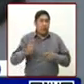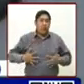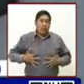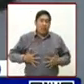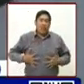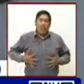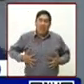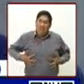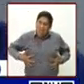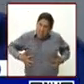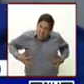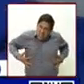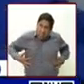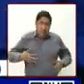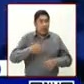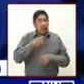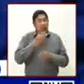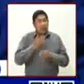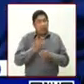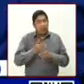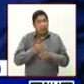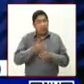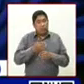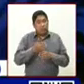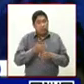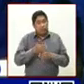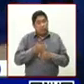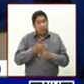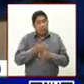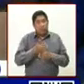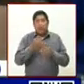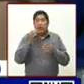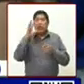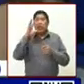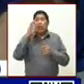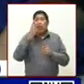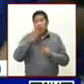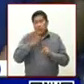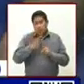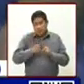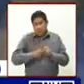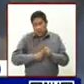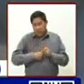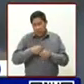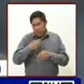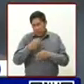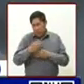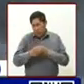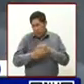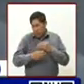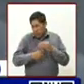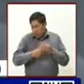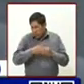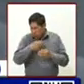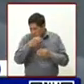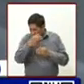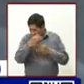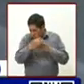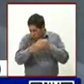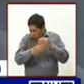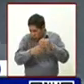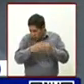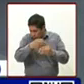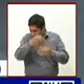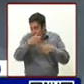costillas. Además indican que la recuperación podría demorar entre 6 meses y es un proceso largo que todavía debe seguir.